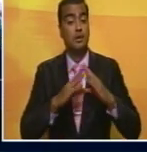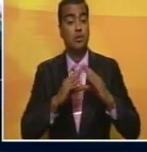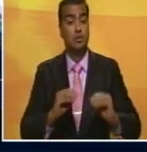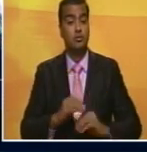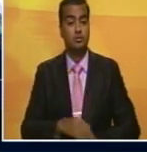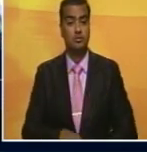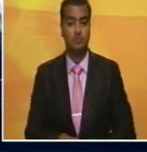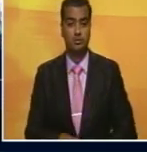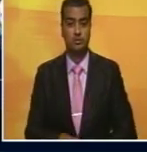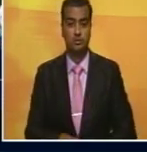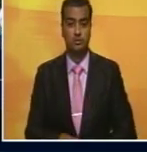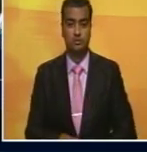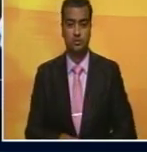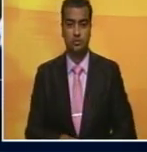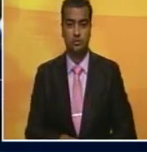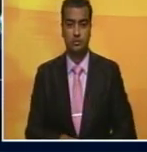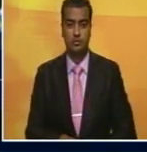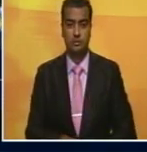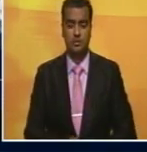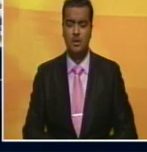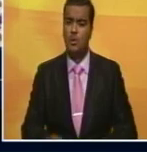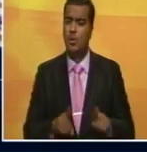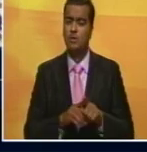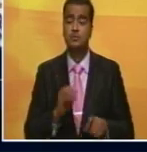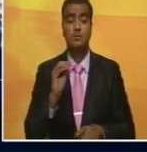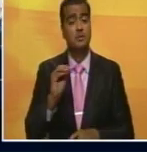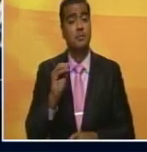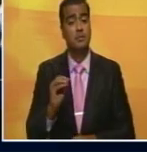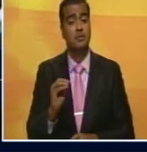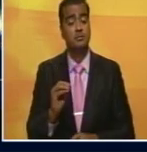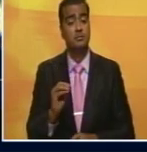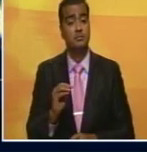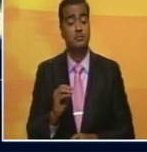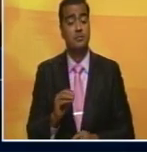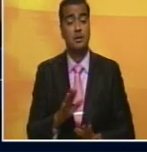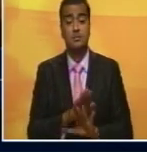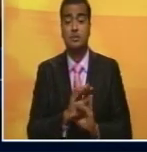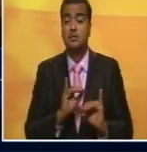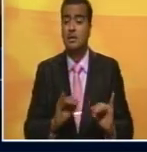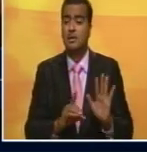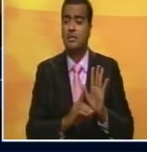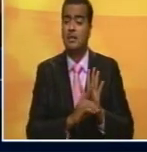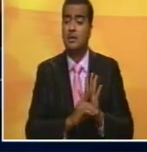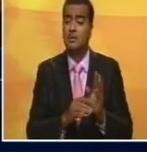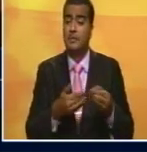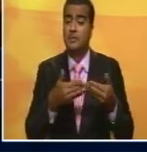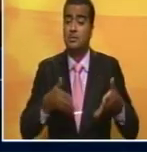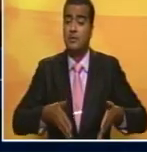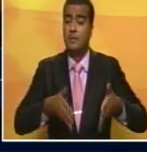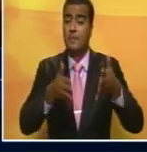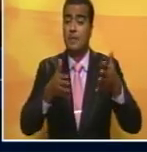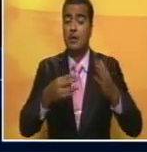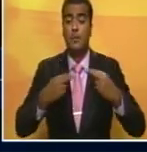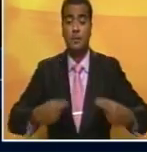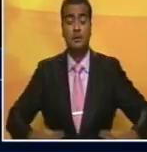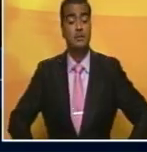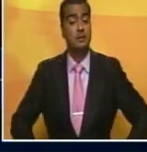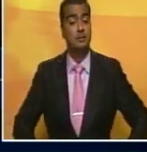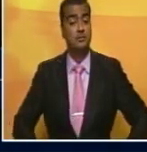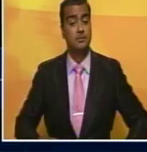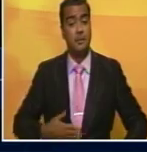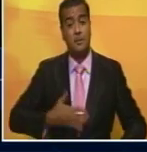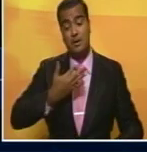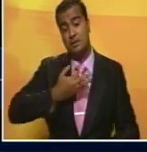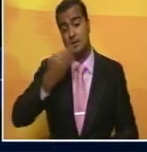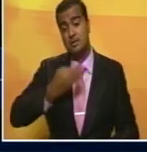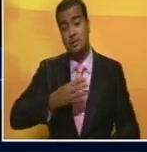todos, no entre dos sectores. Igualmente llamaron a la restauración del Estado de Derecho, a la apertura de canales humanitarios para que se